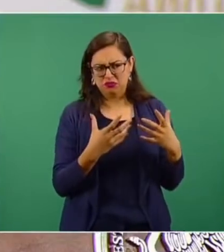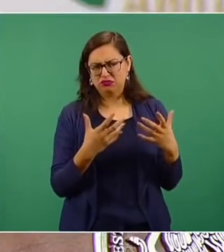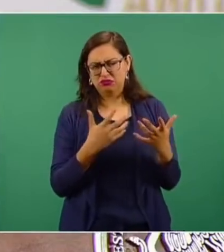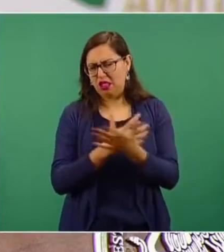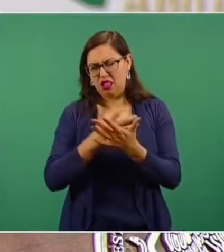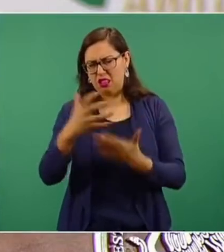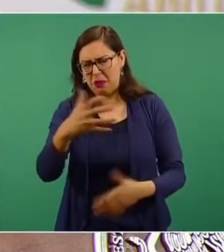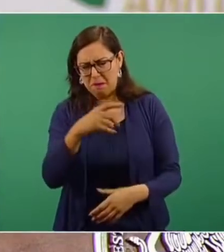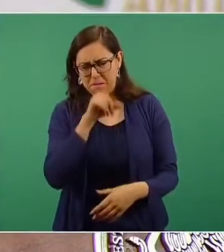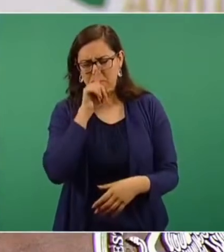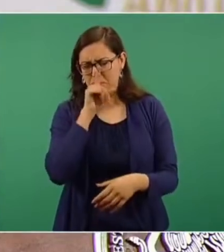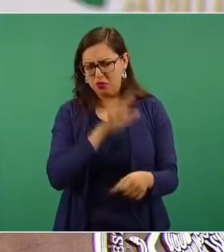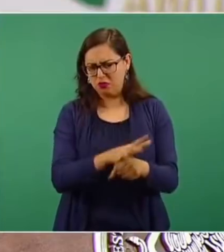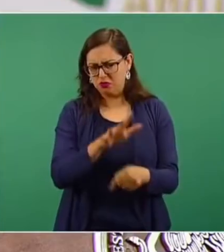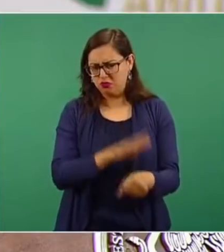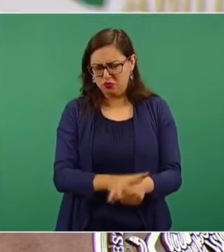no hay que exagerar,